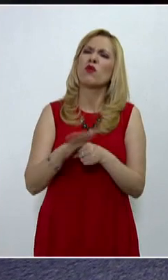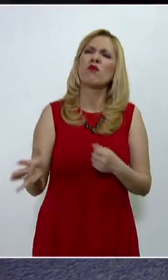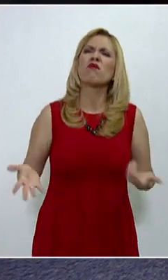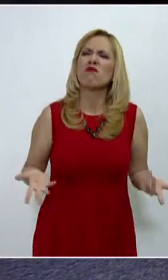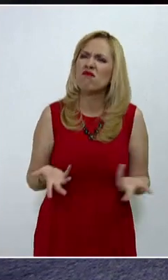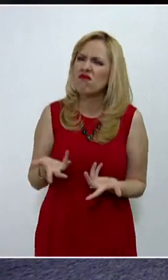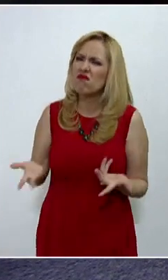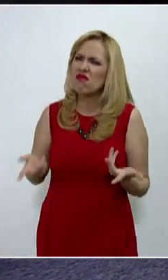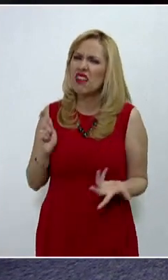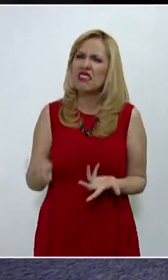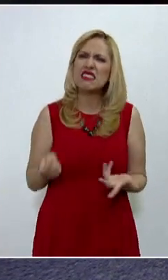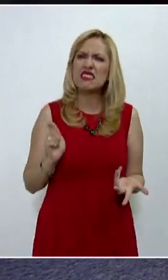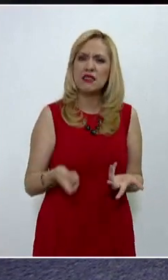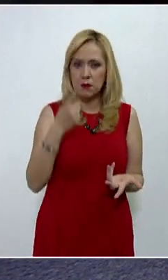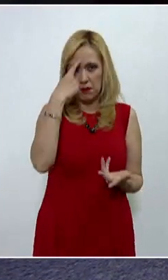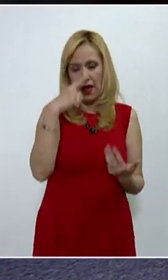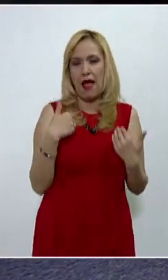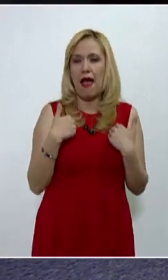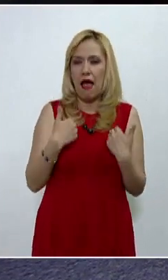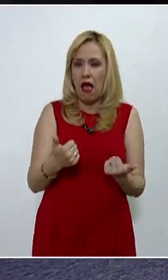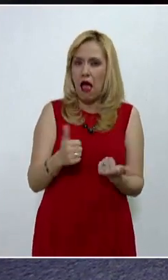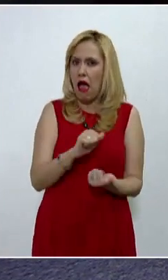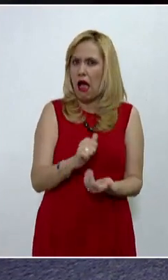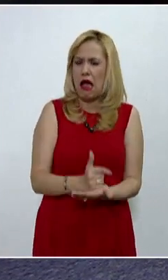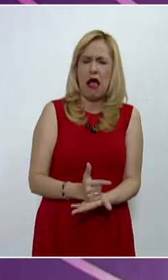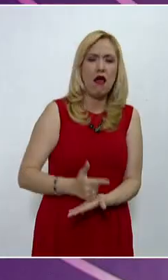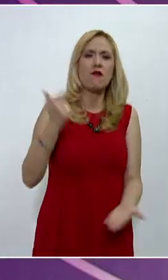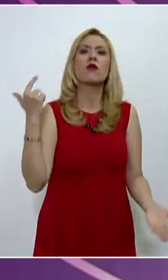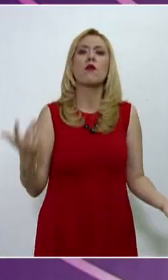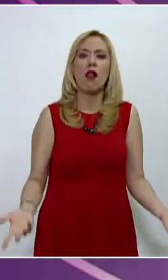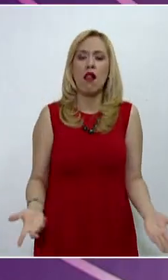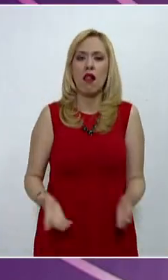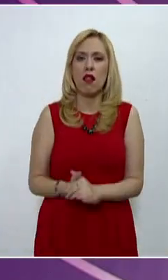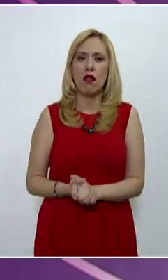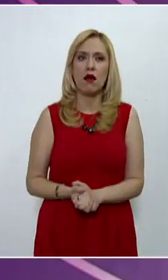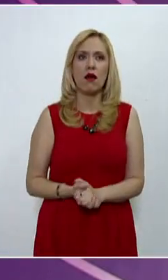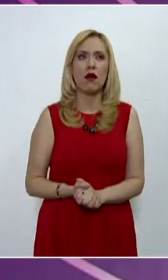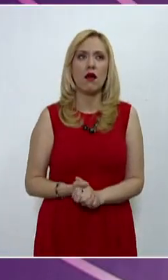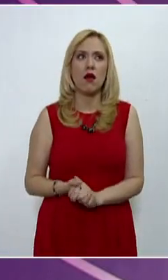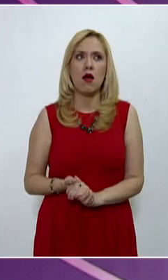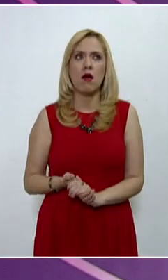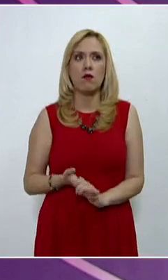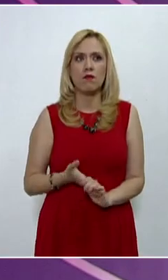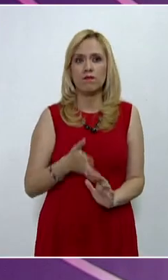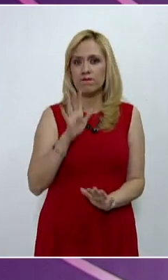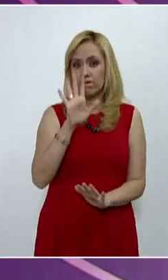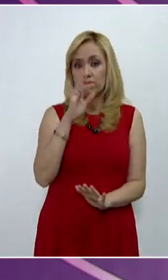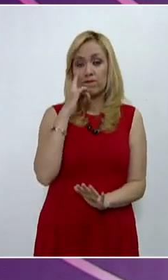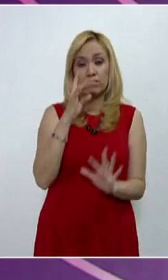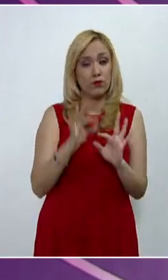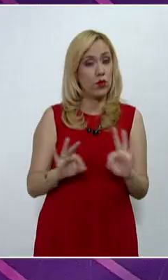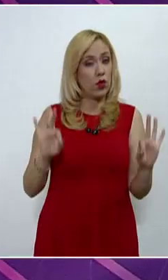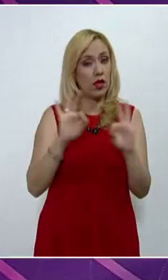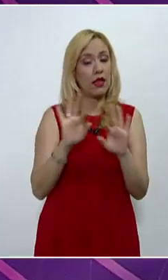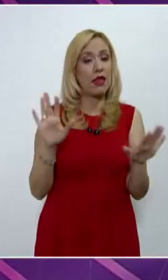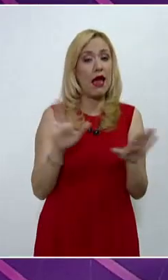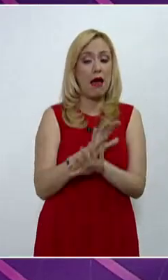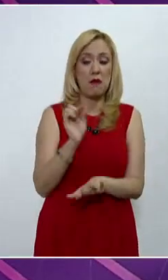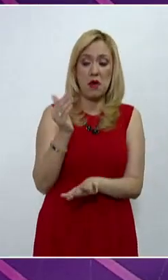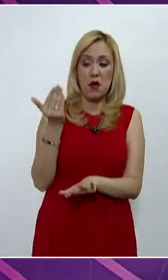delitos están en ese catálogo para entender la gravedad del asunto? Es muy relevante la reforma constitucional